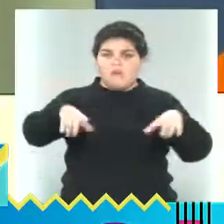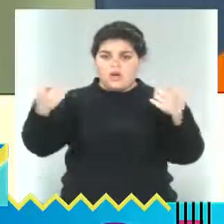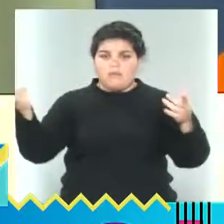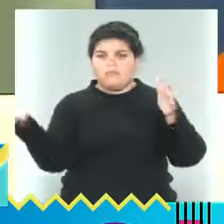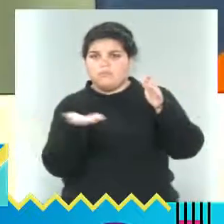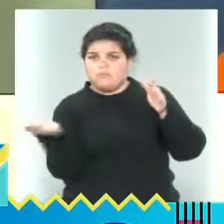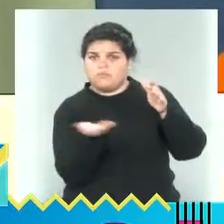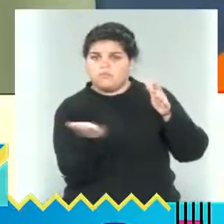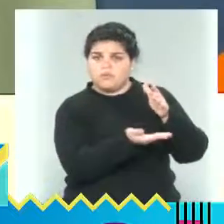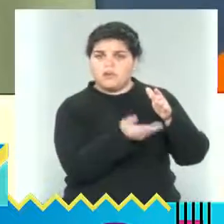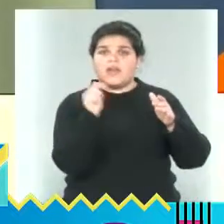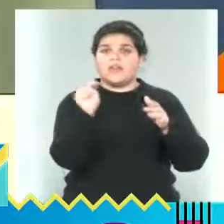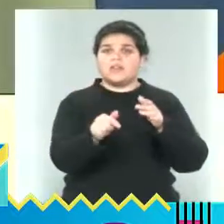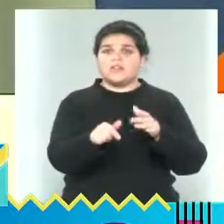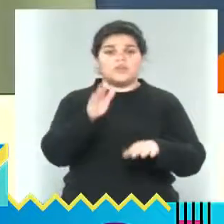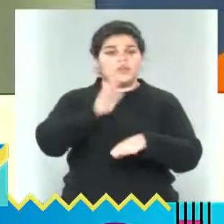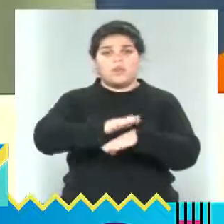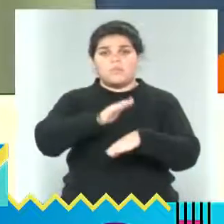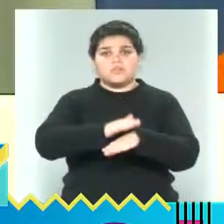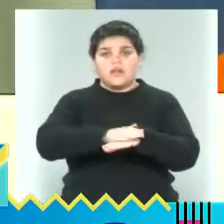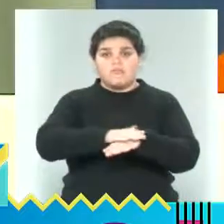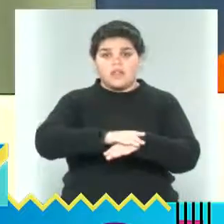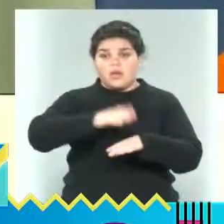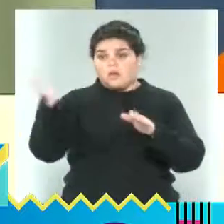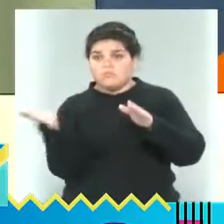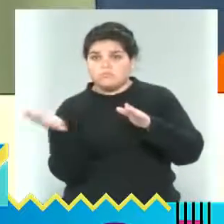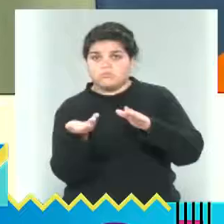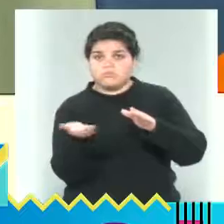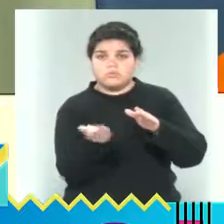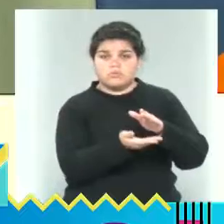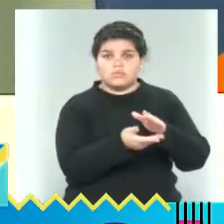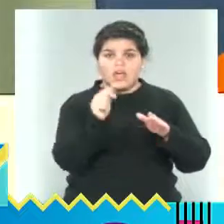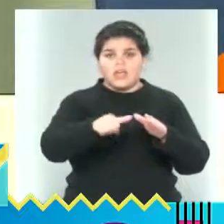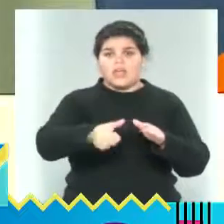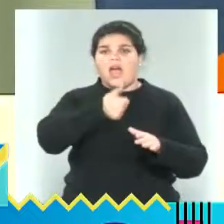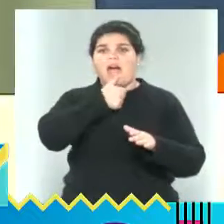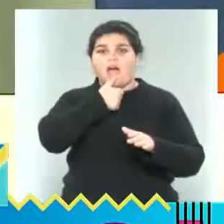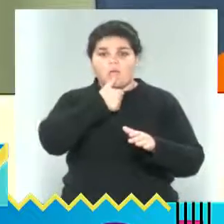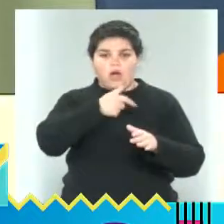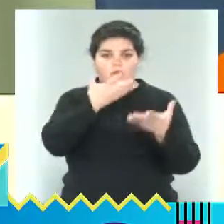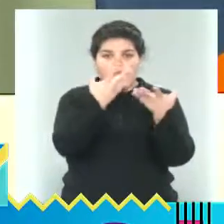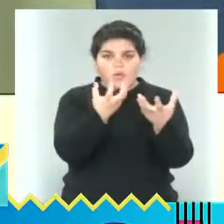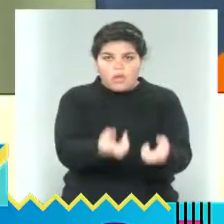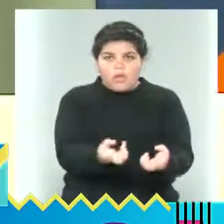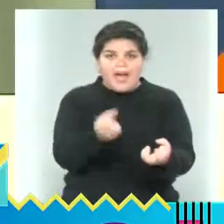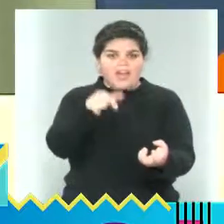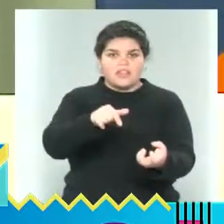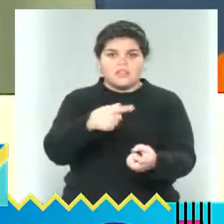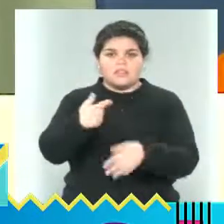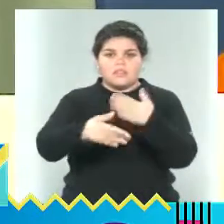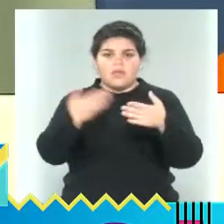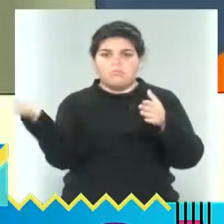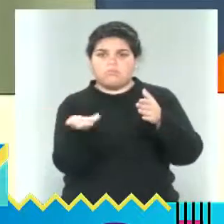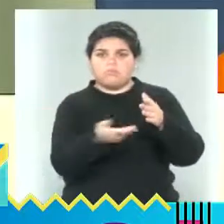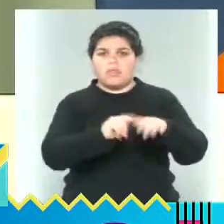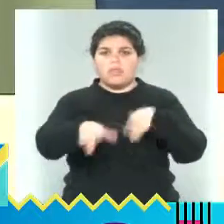es causal de todas las inundaciones, porque lo que era suelo que podía absorber una cantidad de agua no lo tiene.